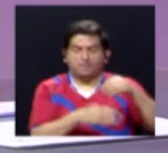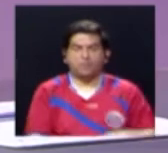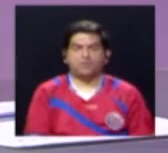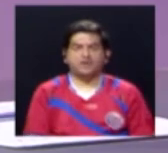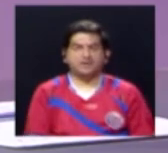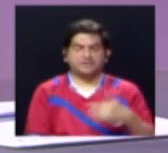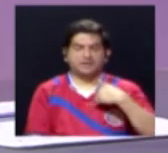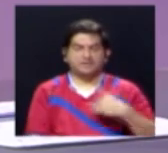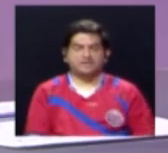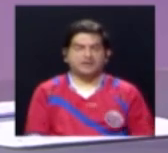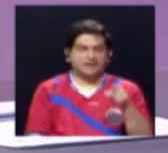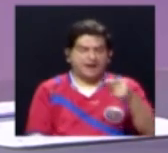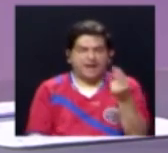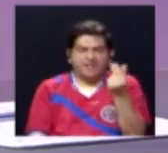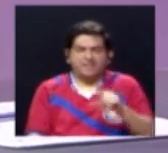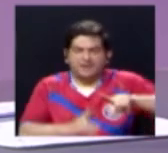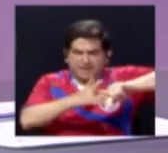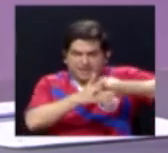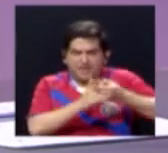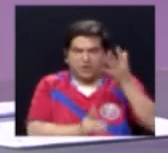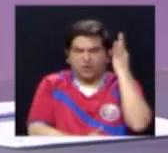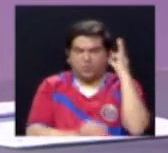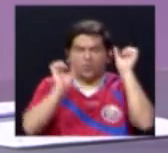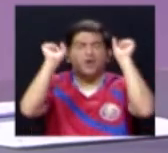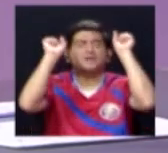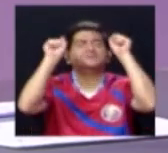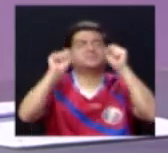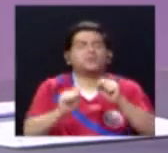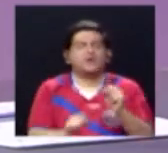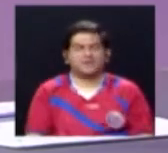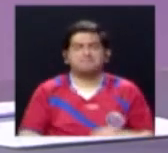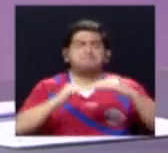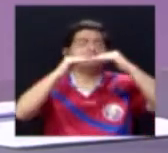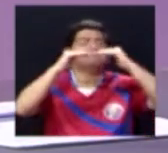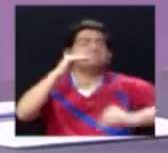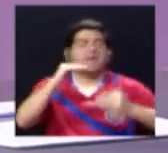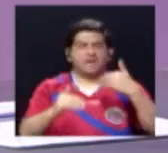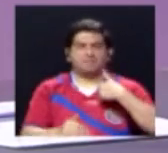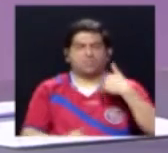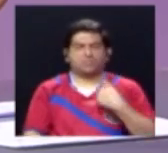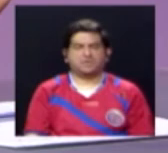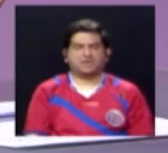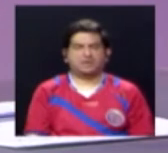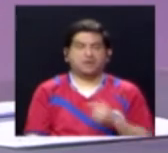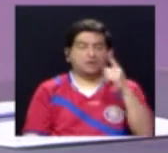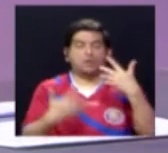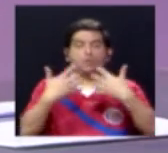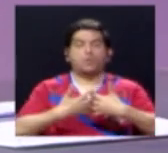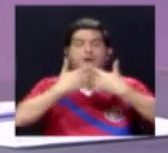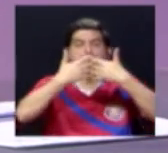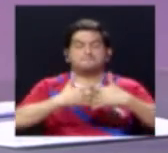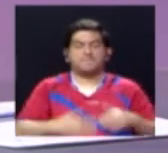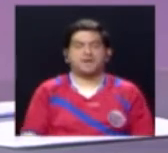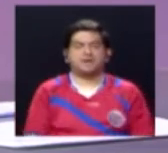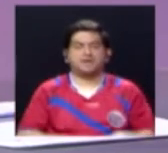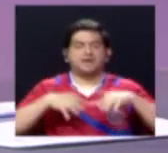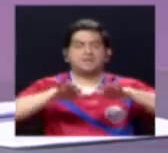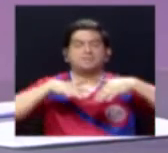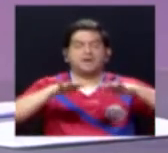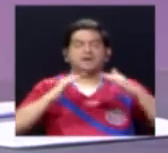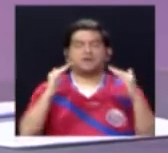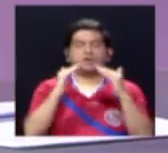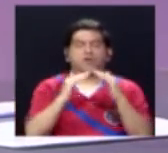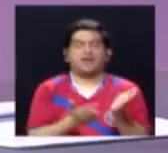capital semilla que le permite a las mujeres por lo menos tener la máquina para hacer la costura en la